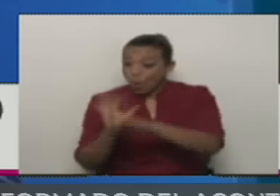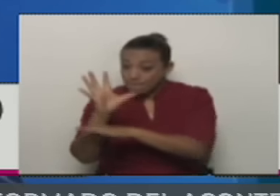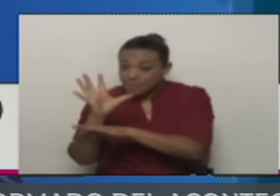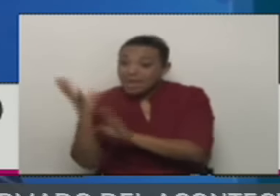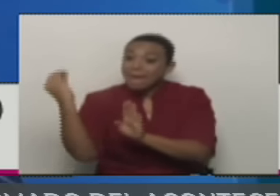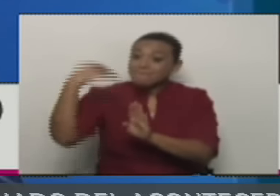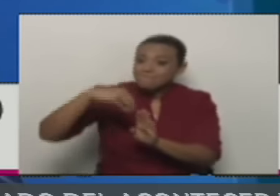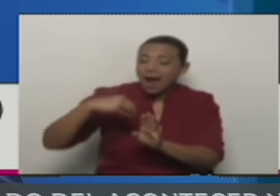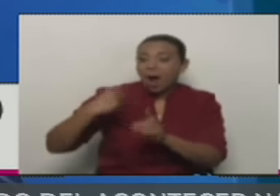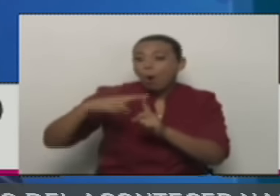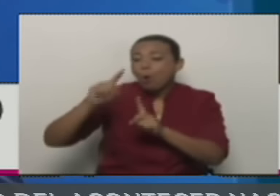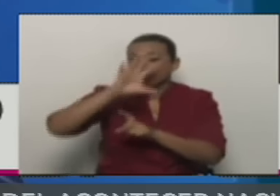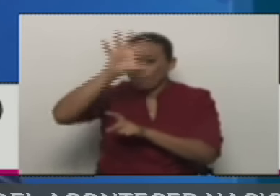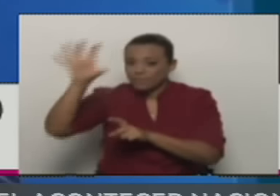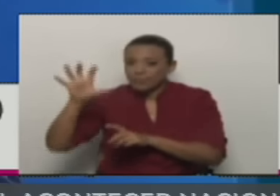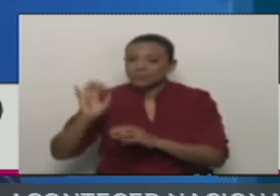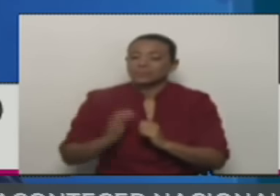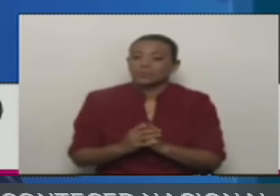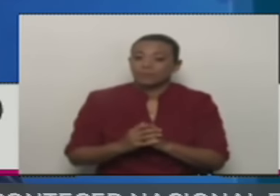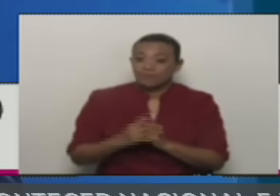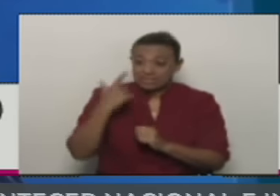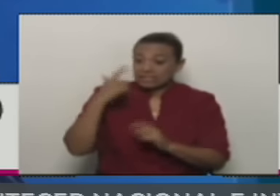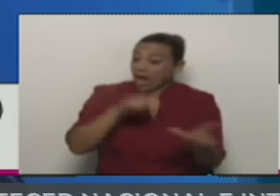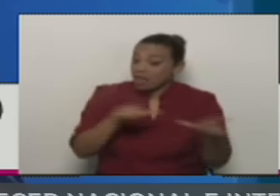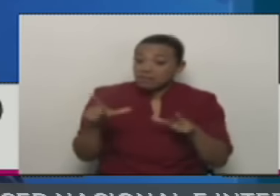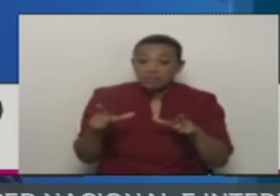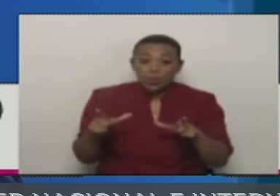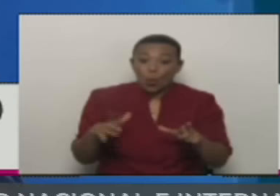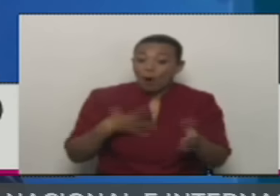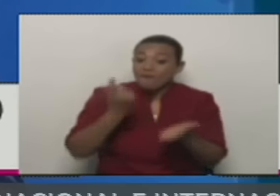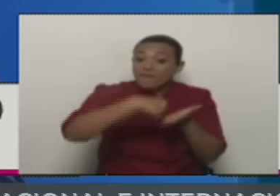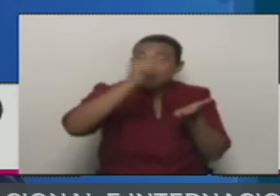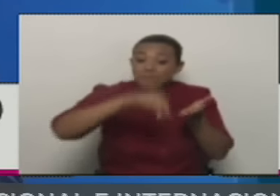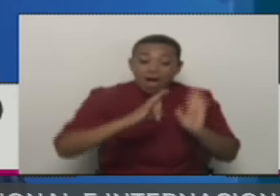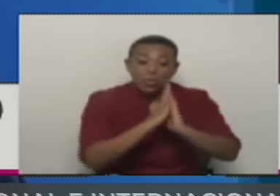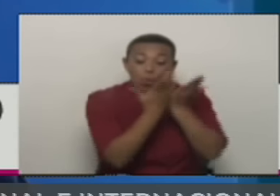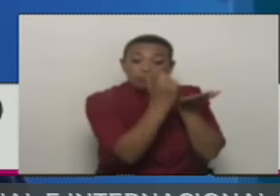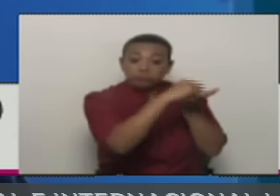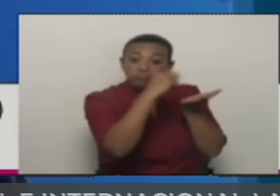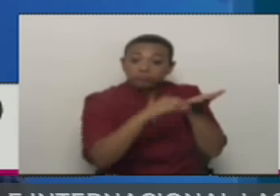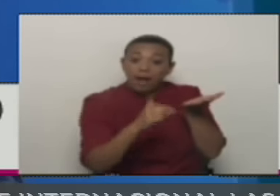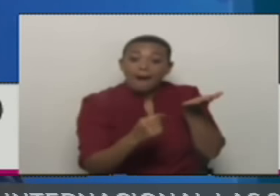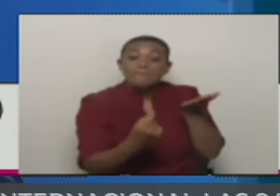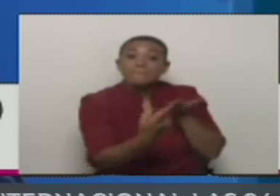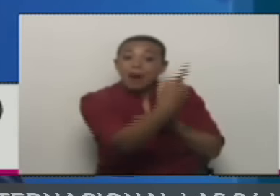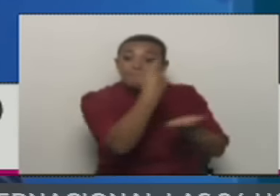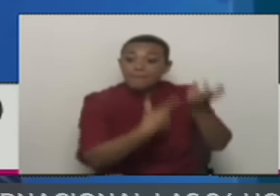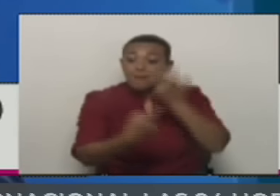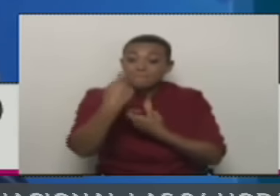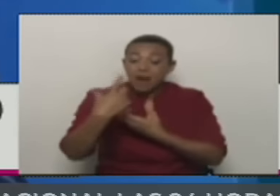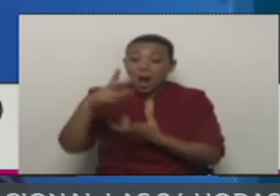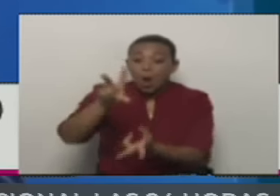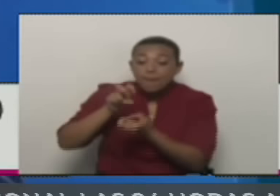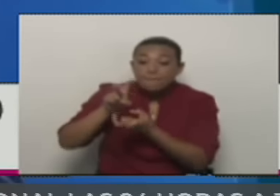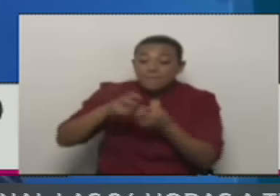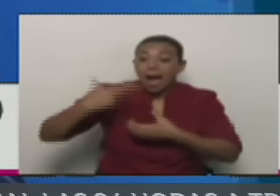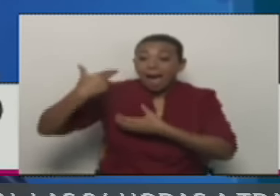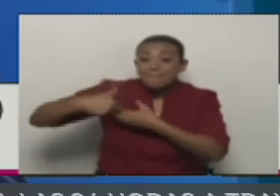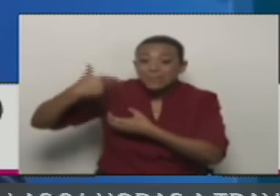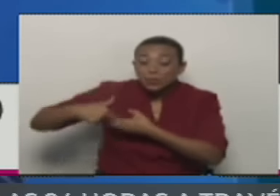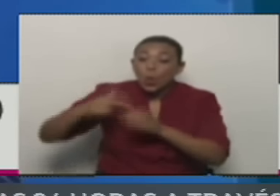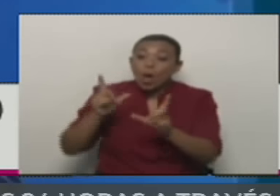allá de los BRICS, ya listos, firmados para inversiones grandes en petróleo,